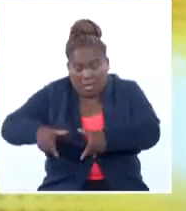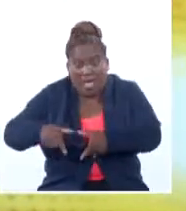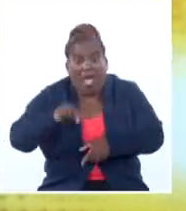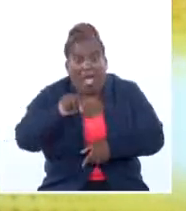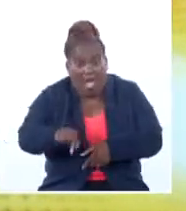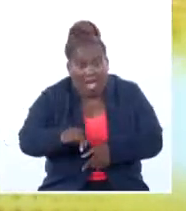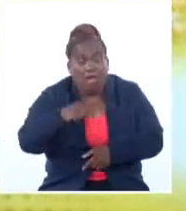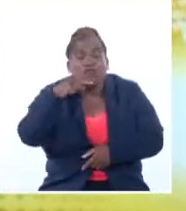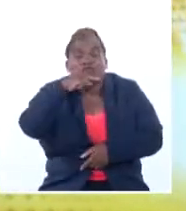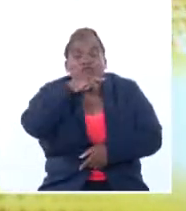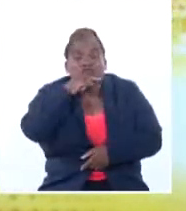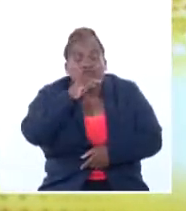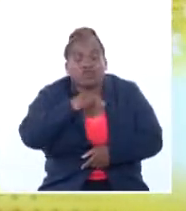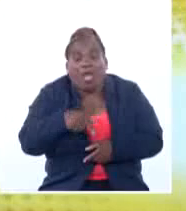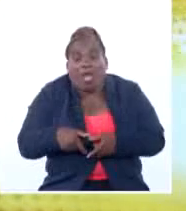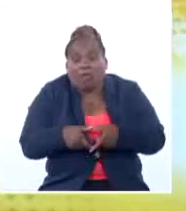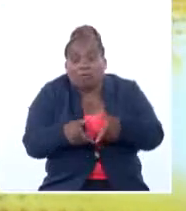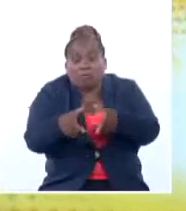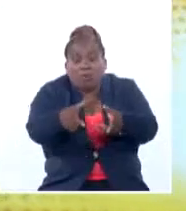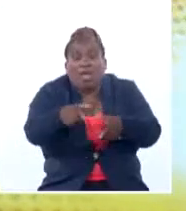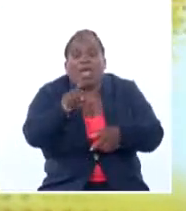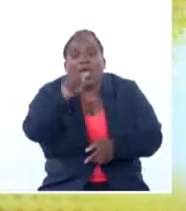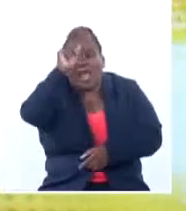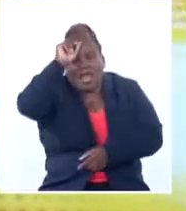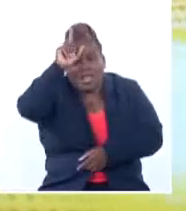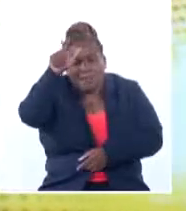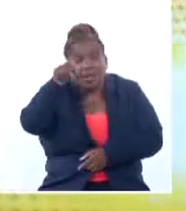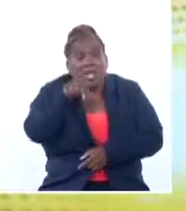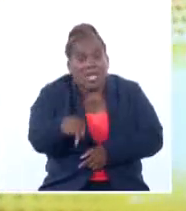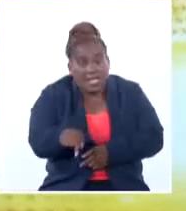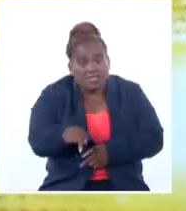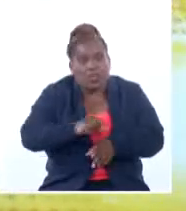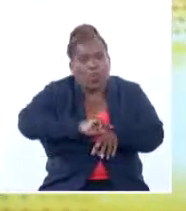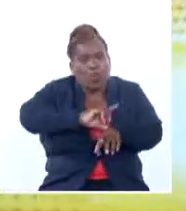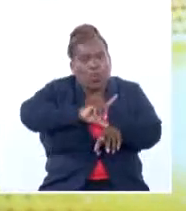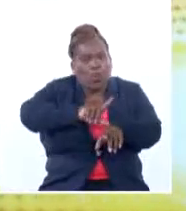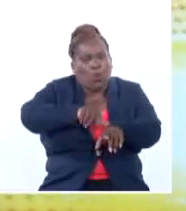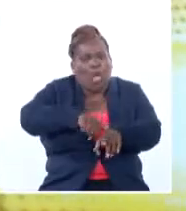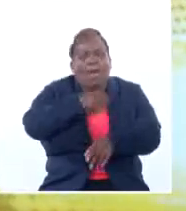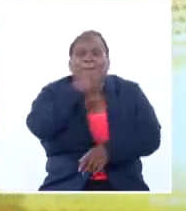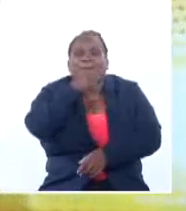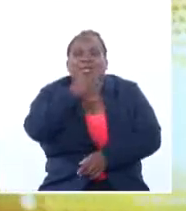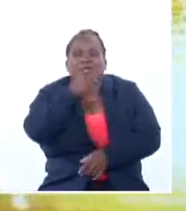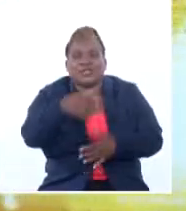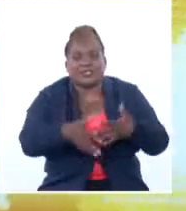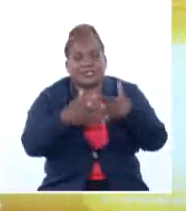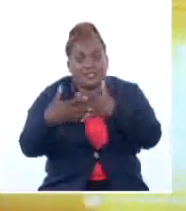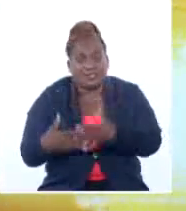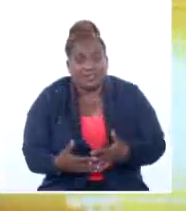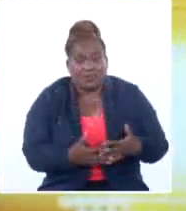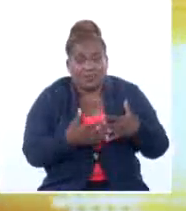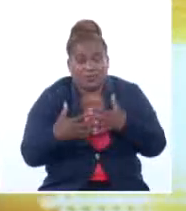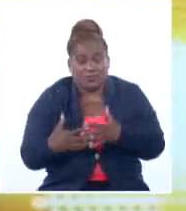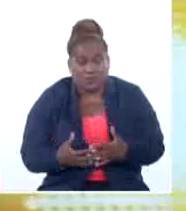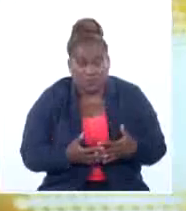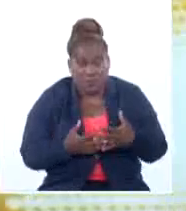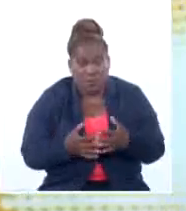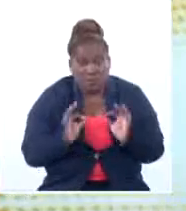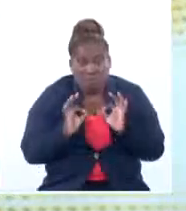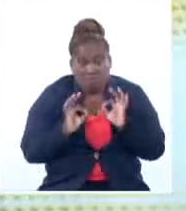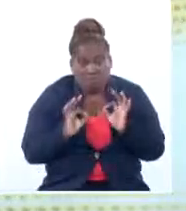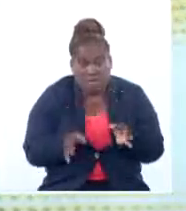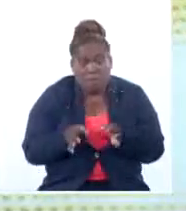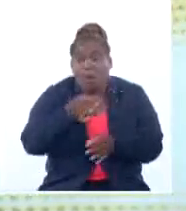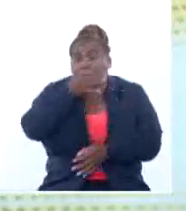Alemania para suministrar gas a Europa pica y se extiende. El periodista estadounidense Simon Hirsch, el mismo que aseguraba